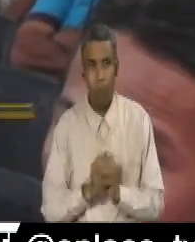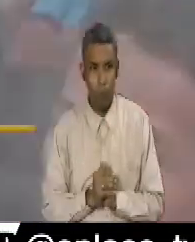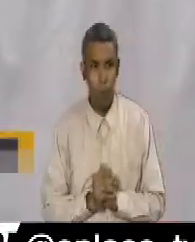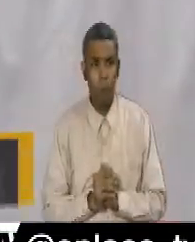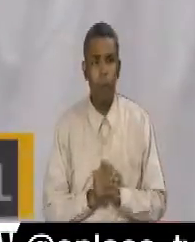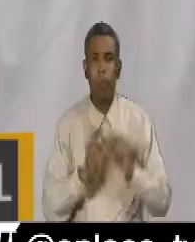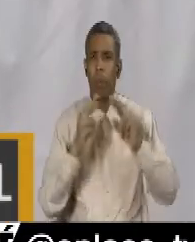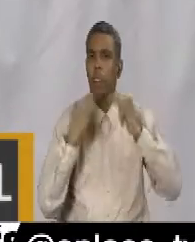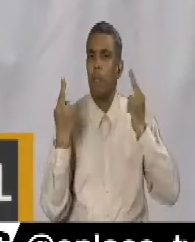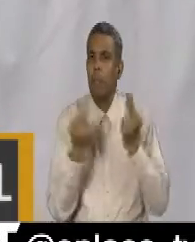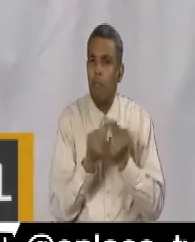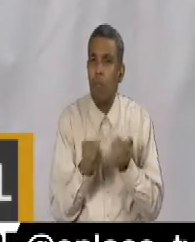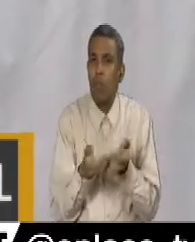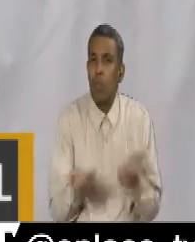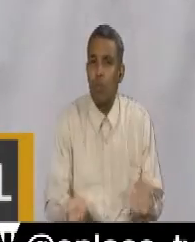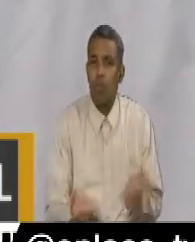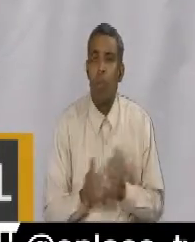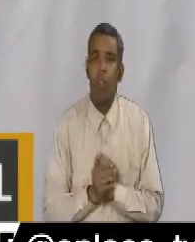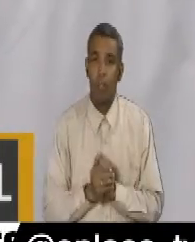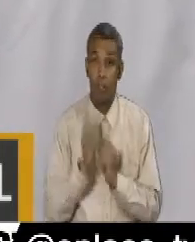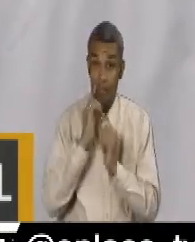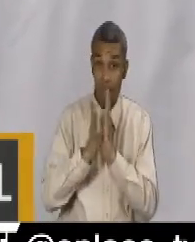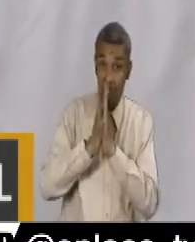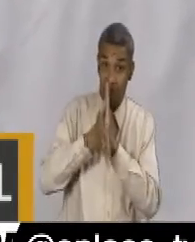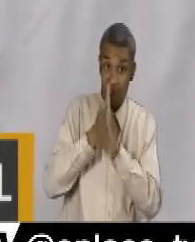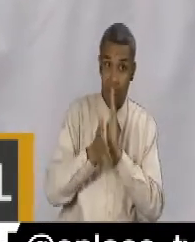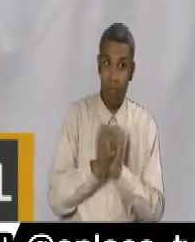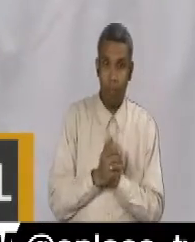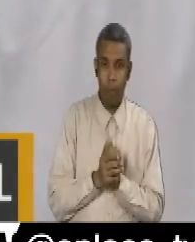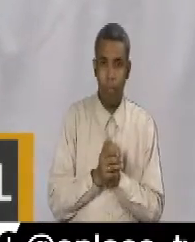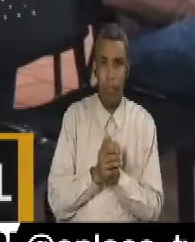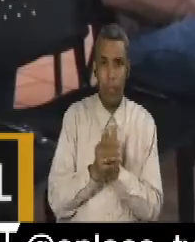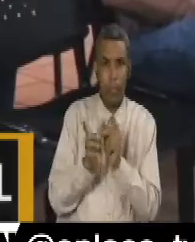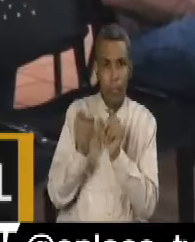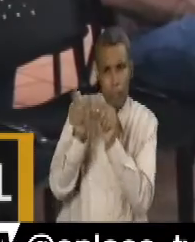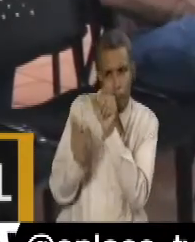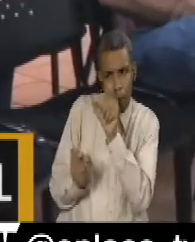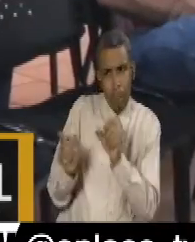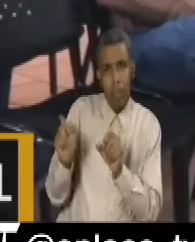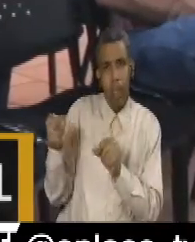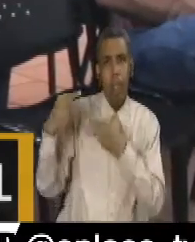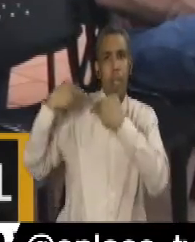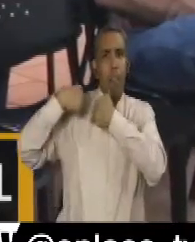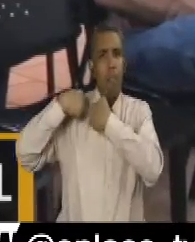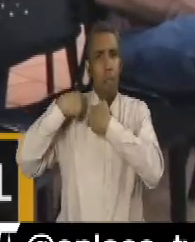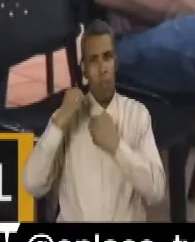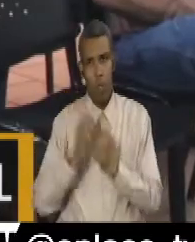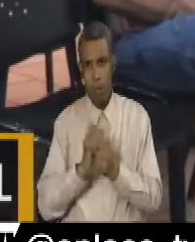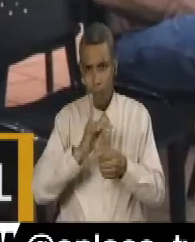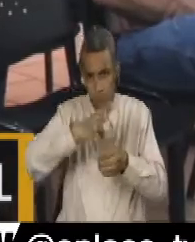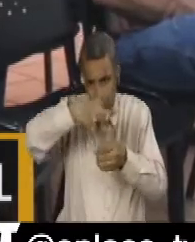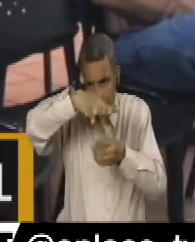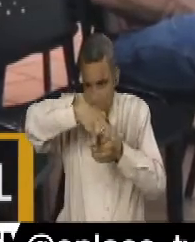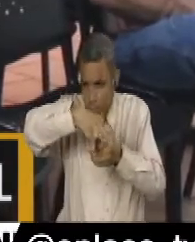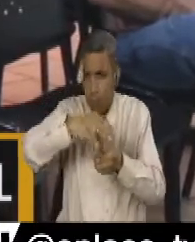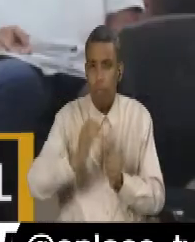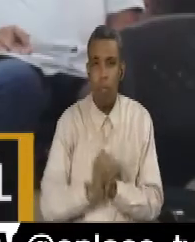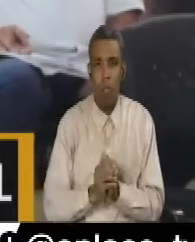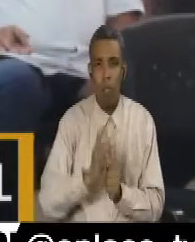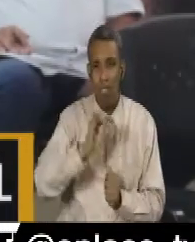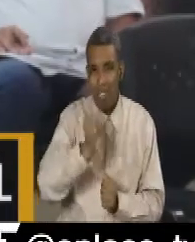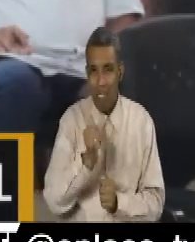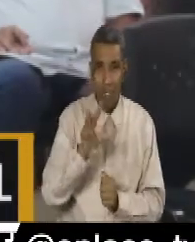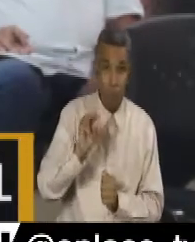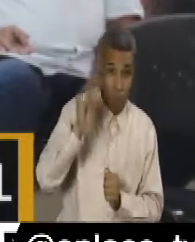de autoridades buscó dar a conocer de manera oficial a los dos registradores delegados para elecciones atípicas de referendo revocatorio del